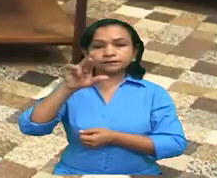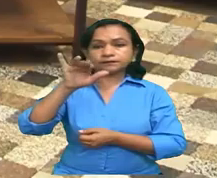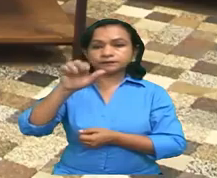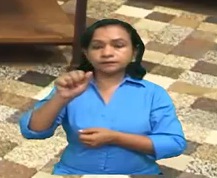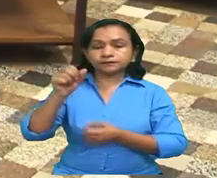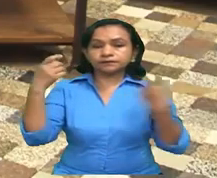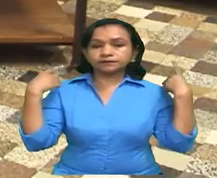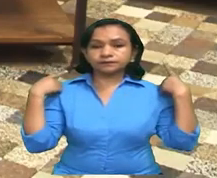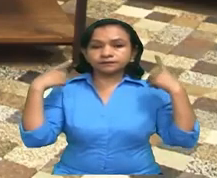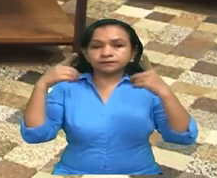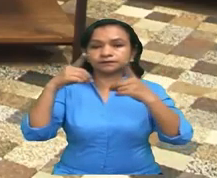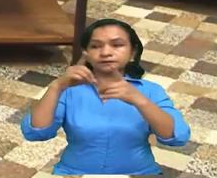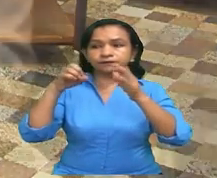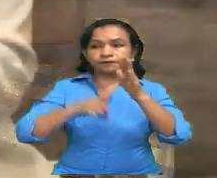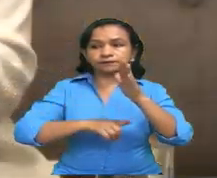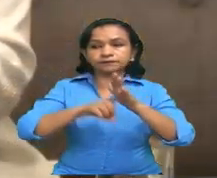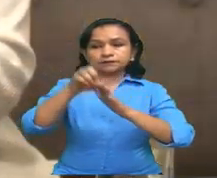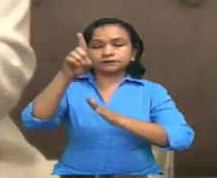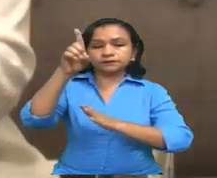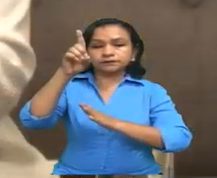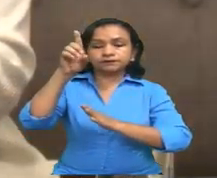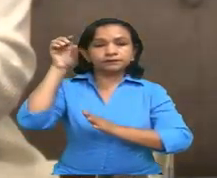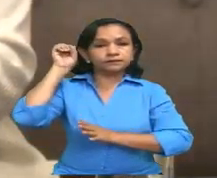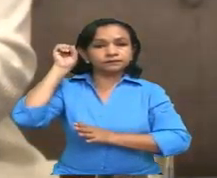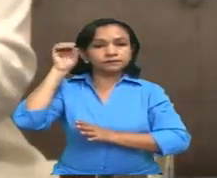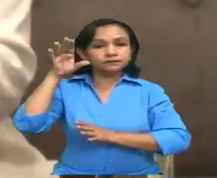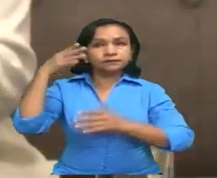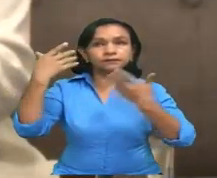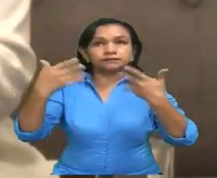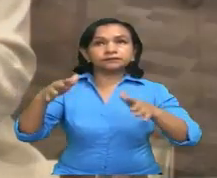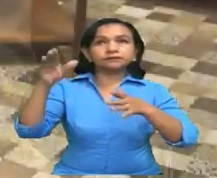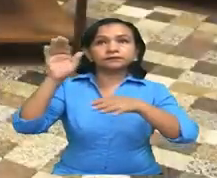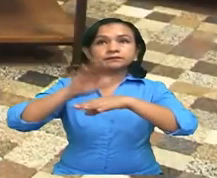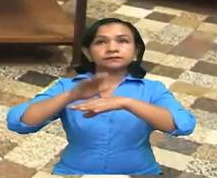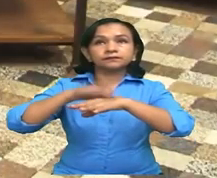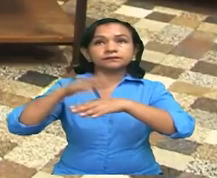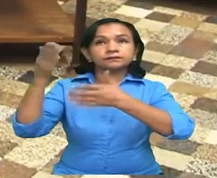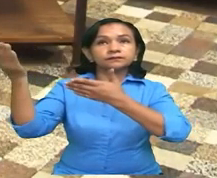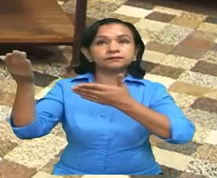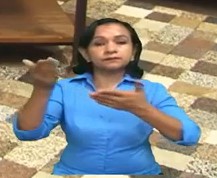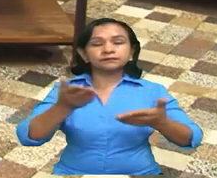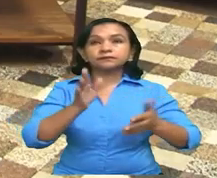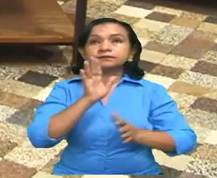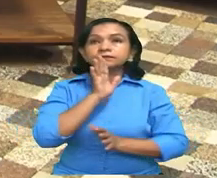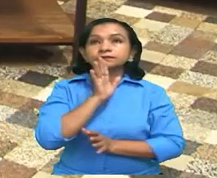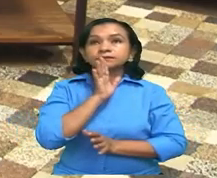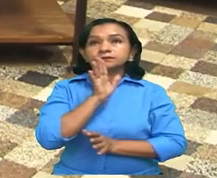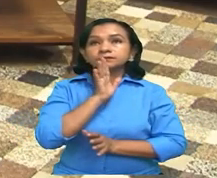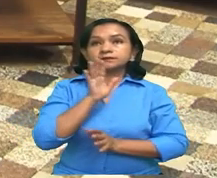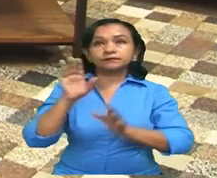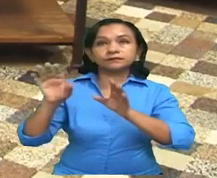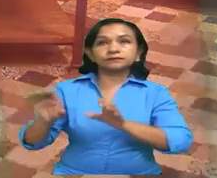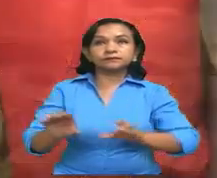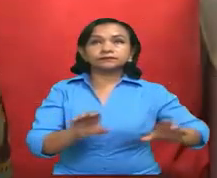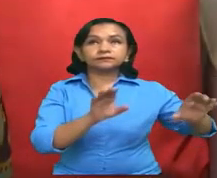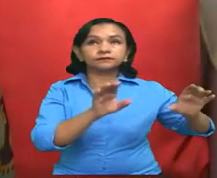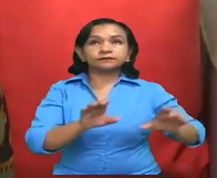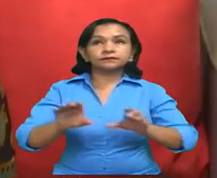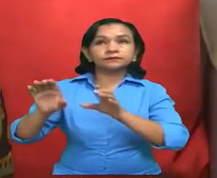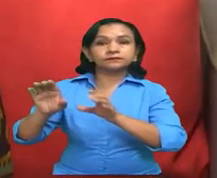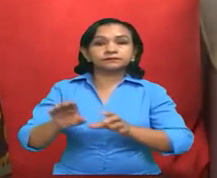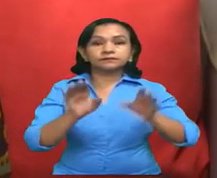de Desarrollo Turístico, y la hemos invitado al set hoy precisamente para hablar sobre un evento muy importante